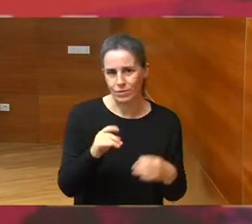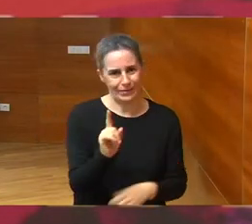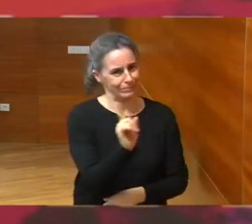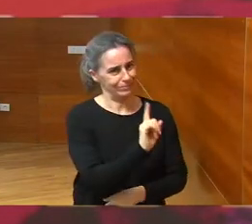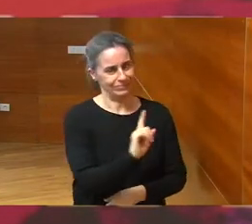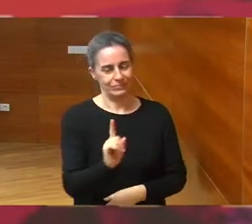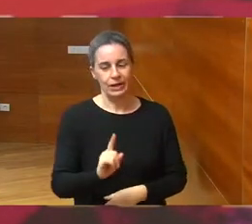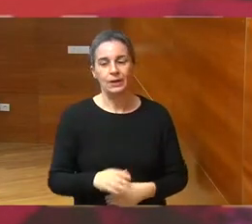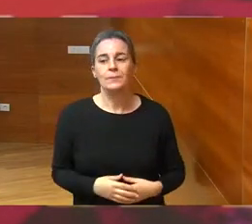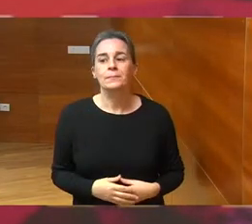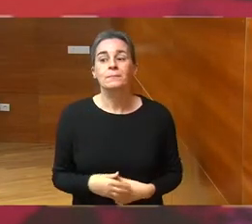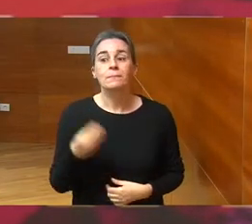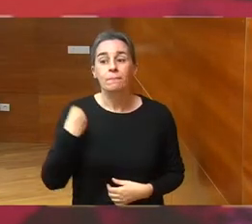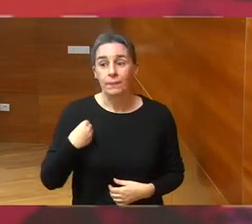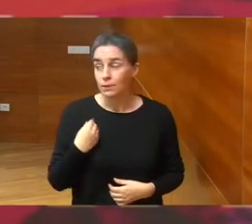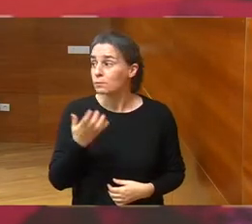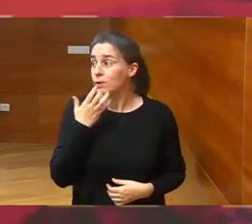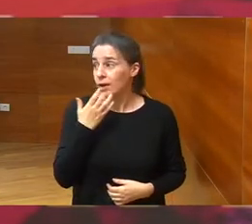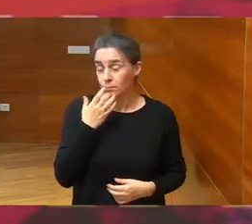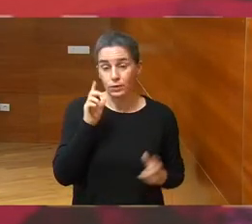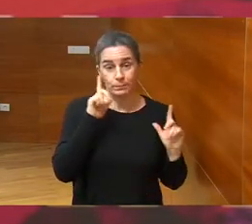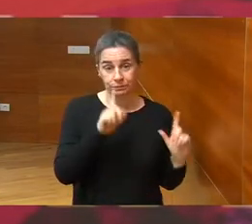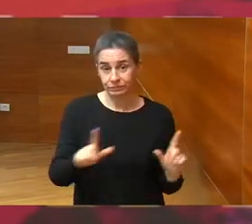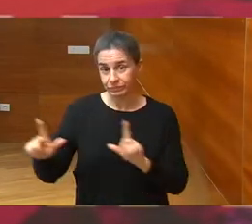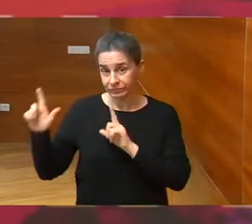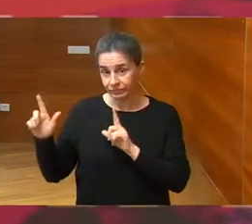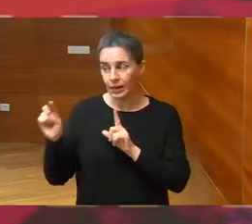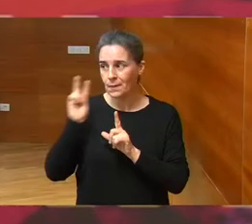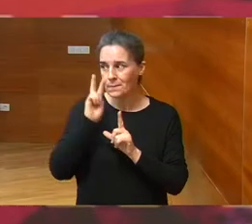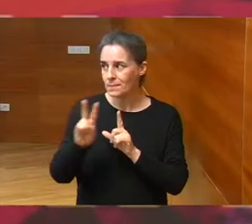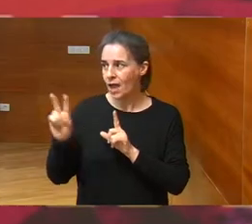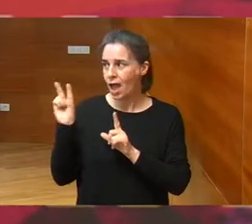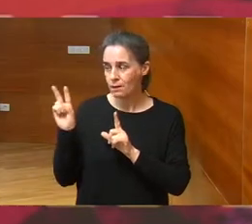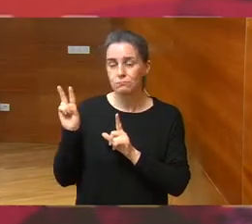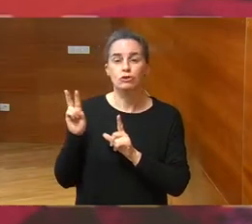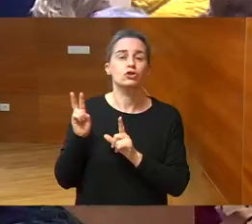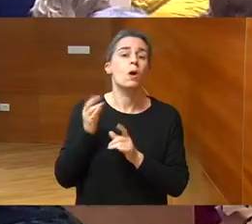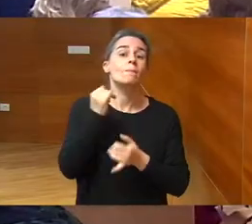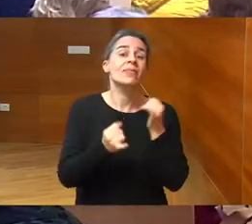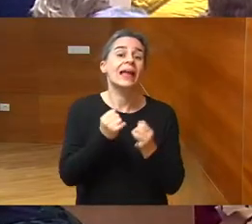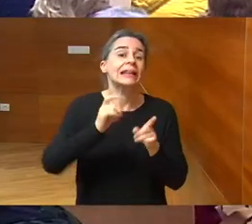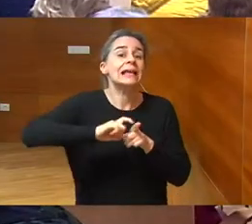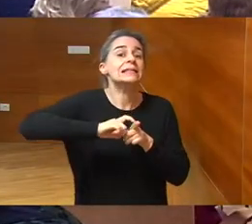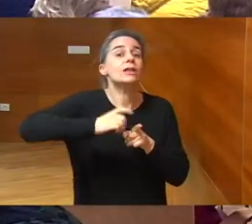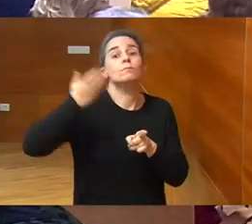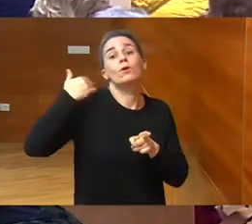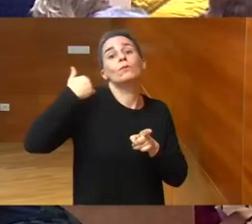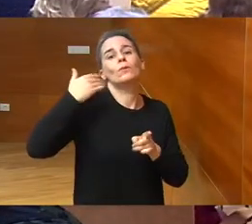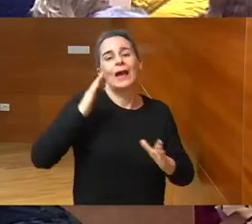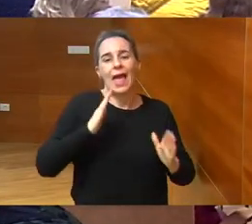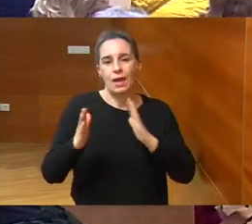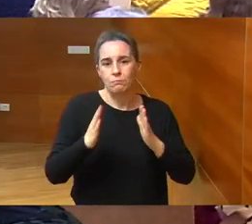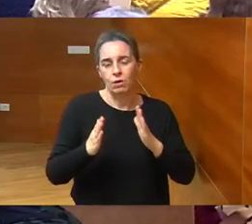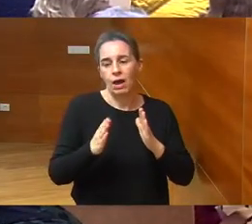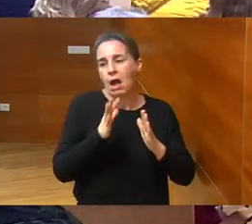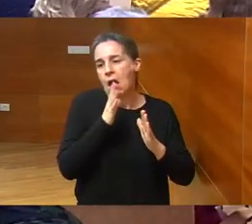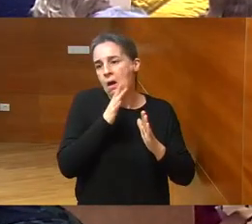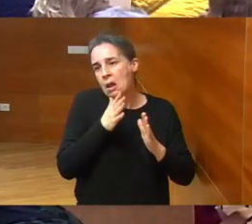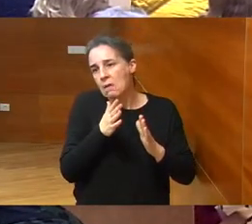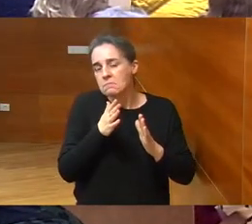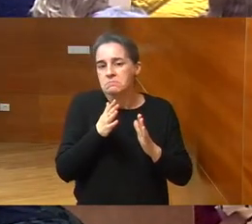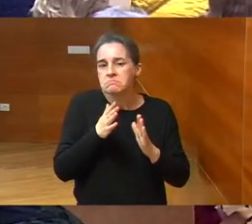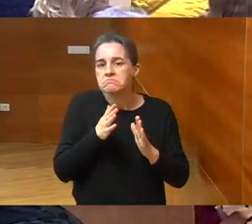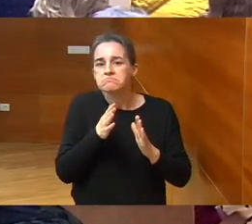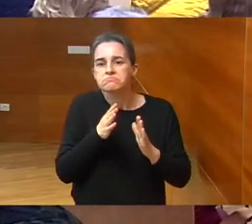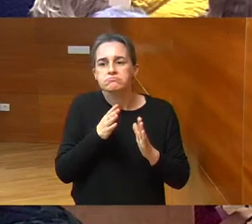estas son por ejemplo unas bicicletas una máscara de bicicletas de la época bueno no cambiaron muy todo así